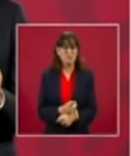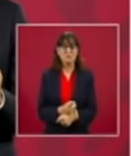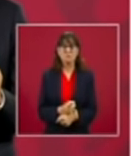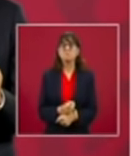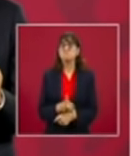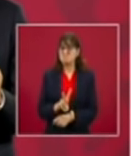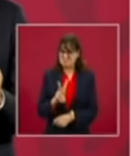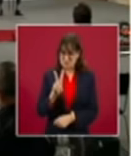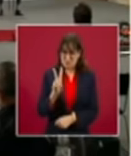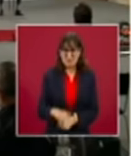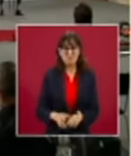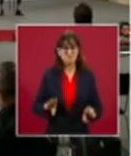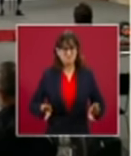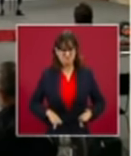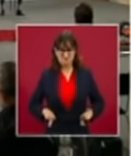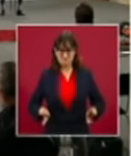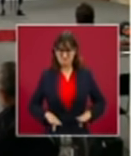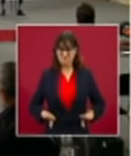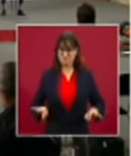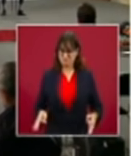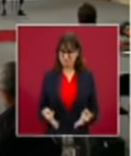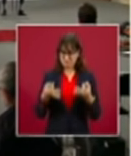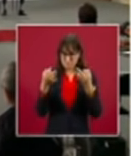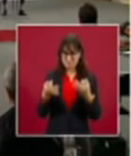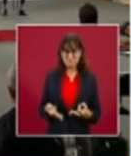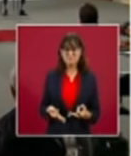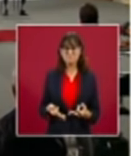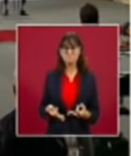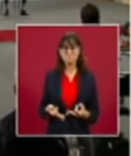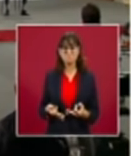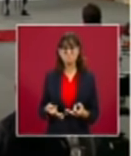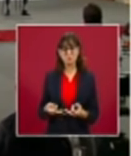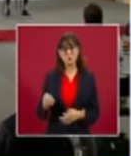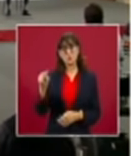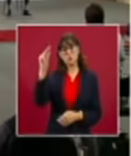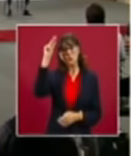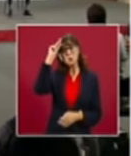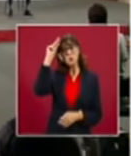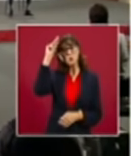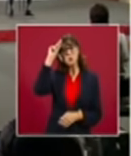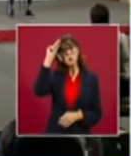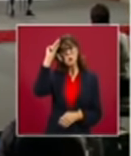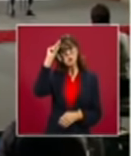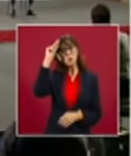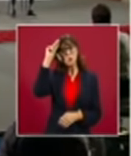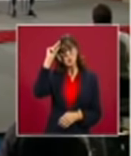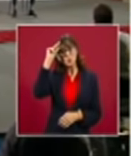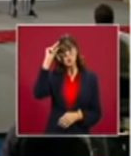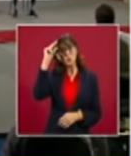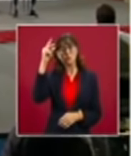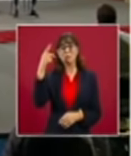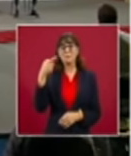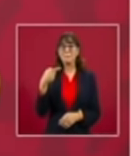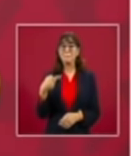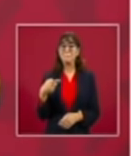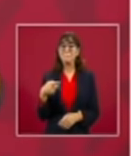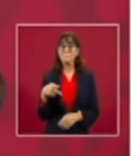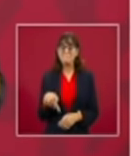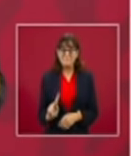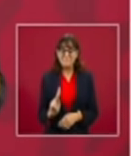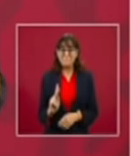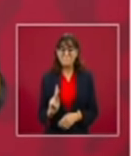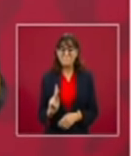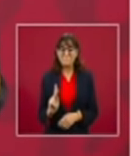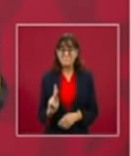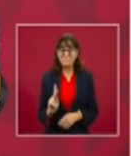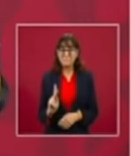luego que los pude hacer los pude exponer y ellos esperarán seguramente de mí una lealtad que